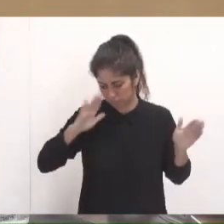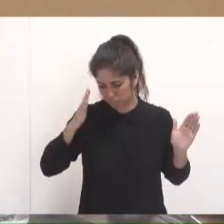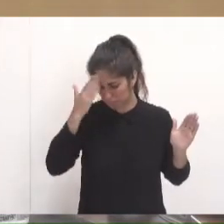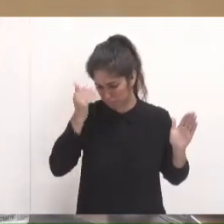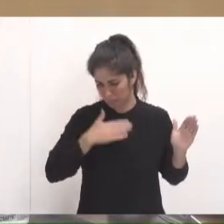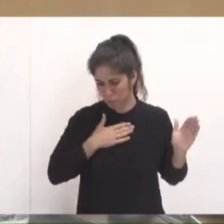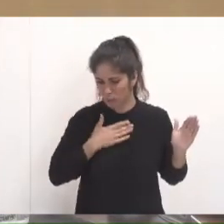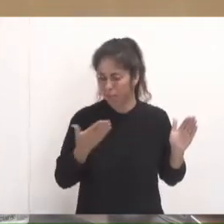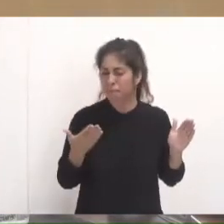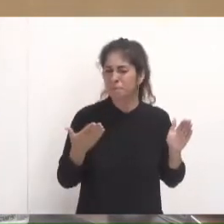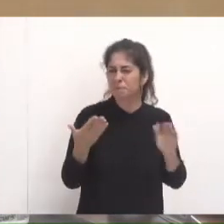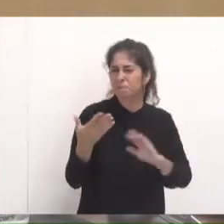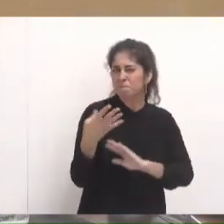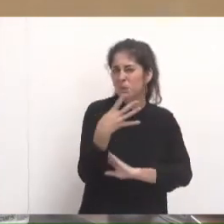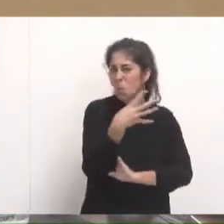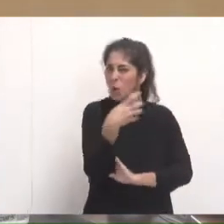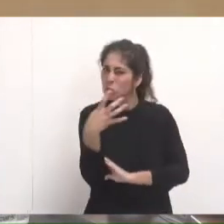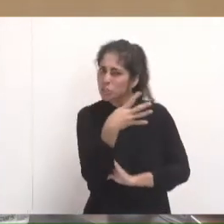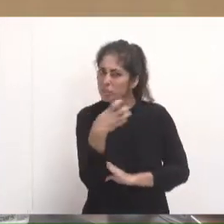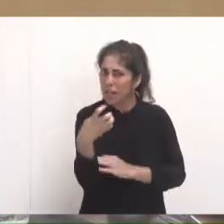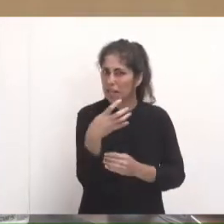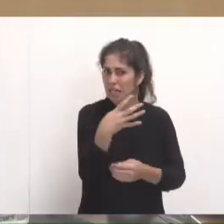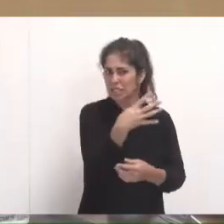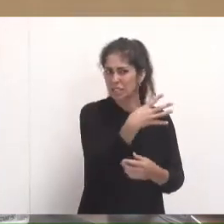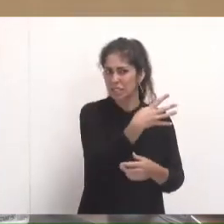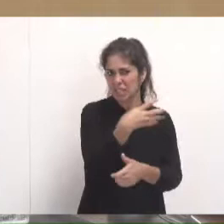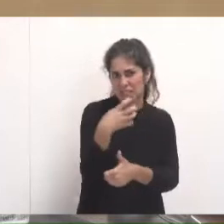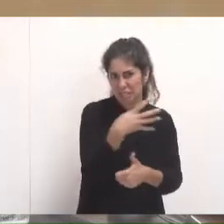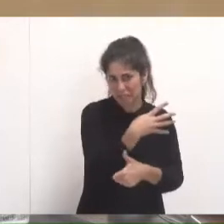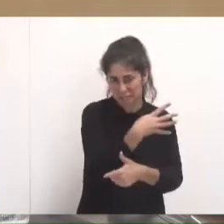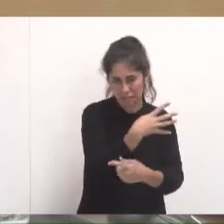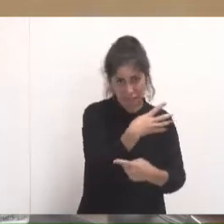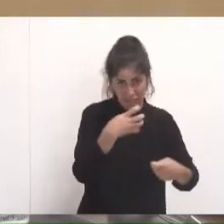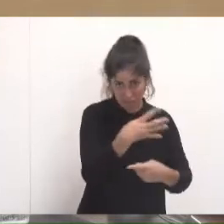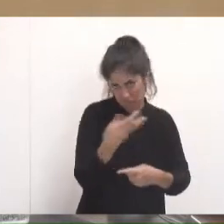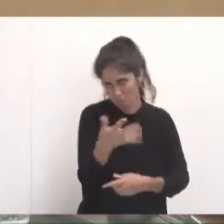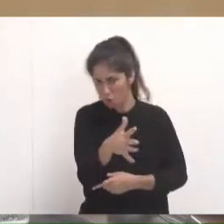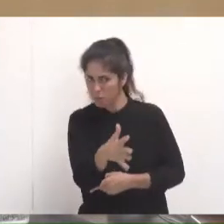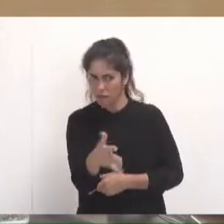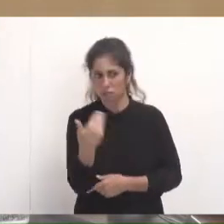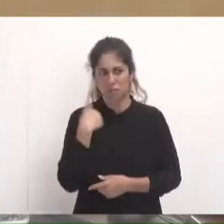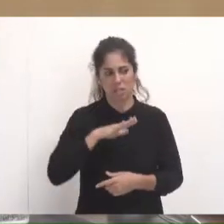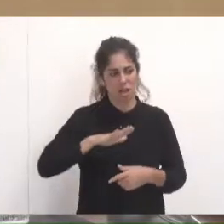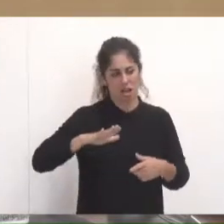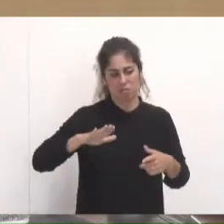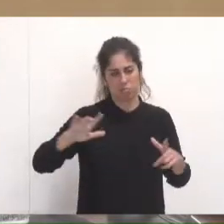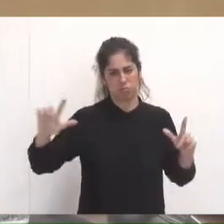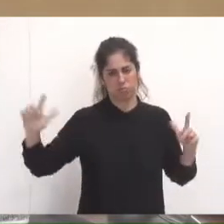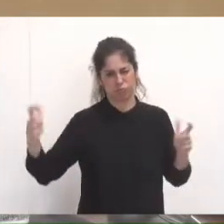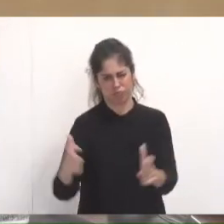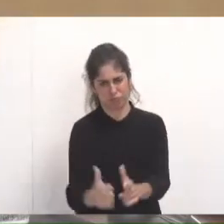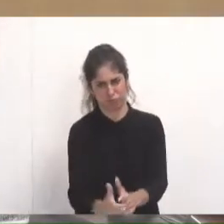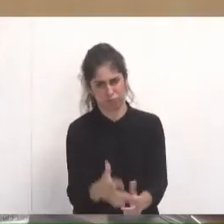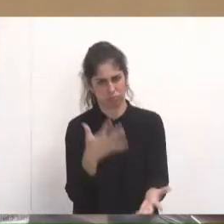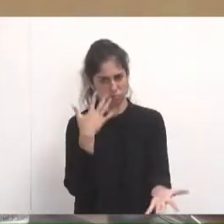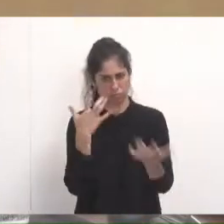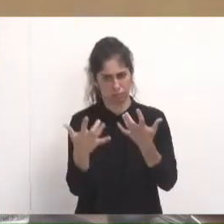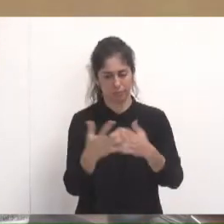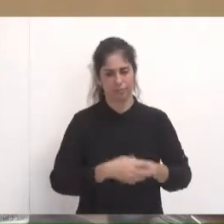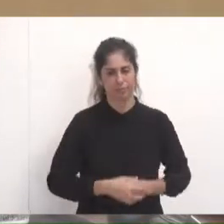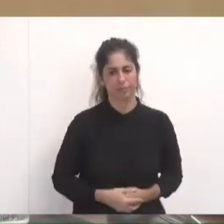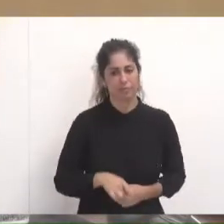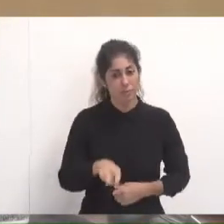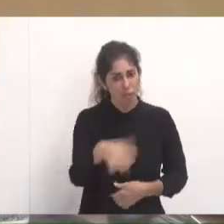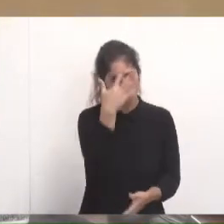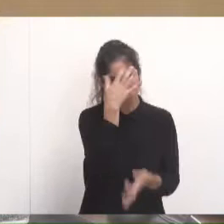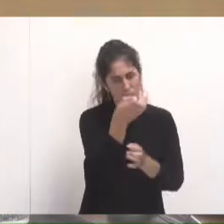4 y 6 semanas, esa termita, ya existe una disminución importante de la población. Este dato es